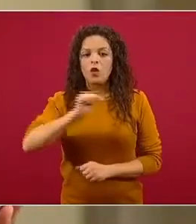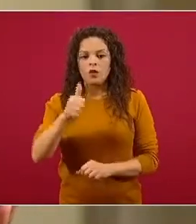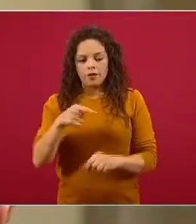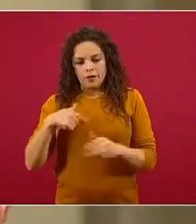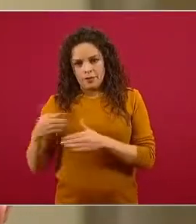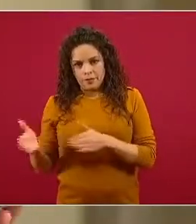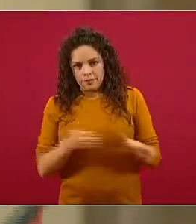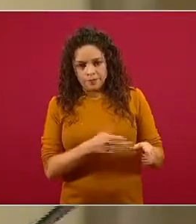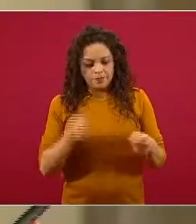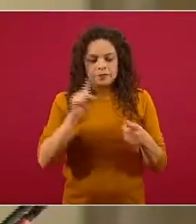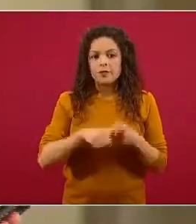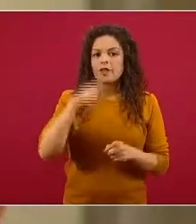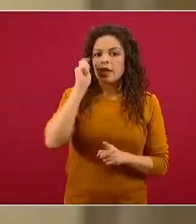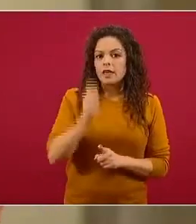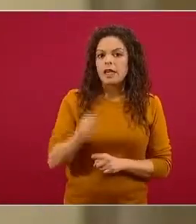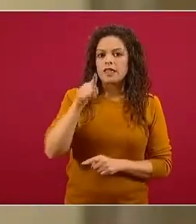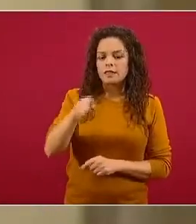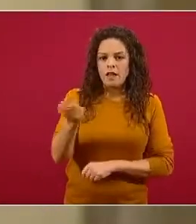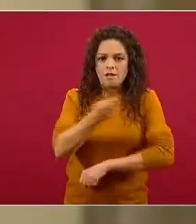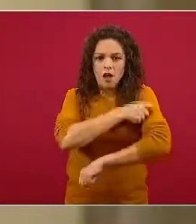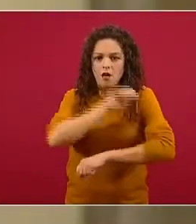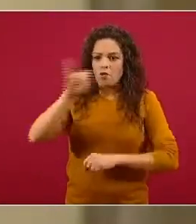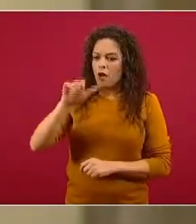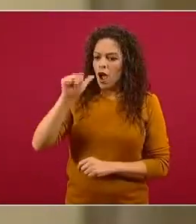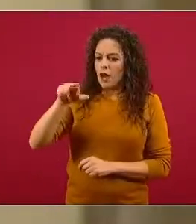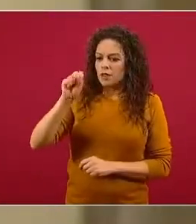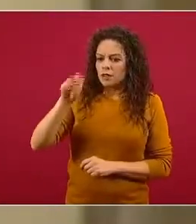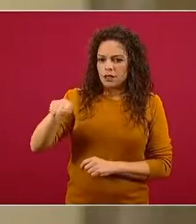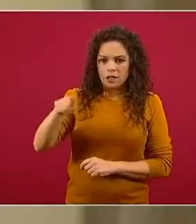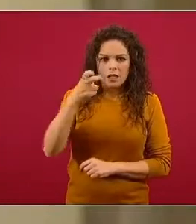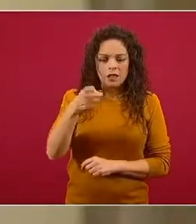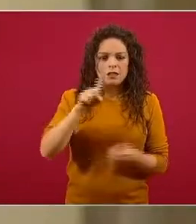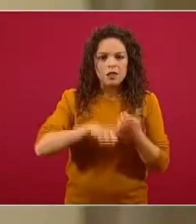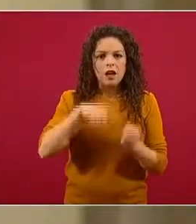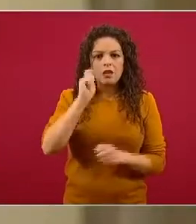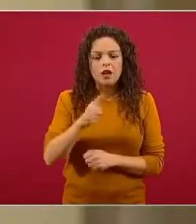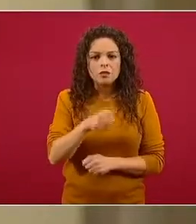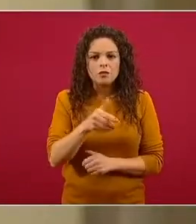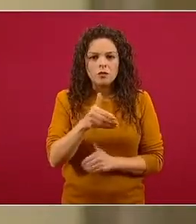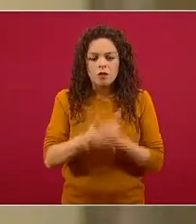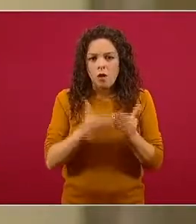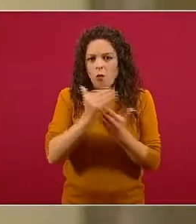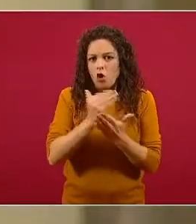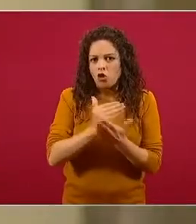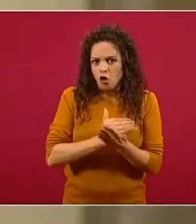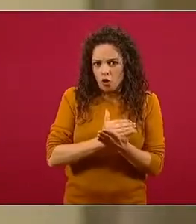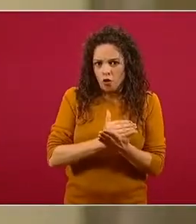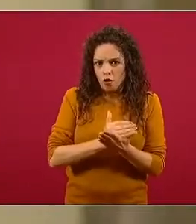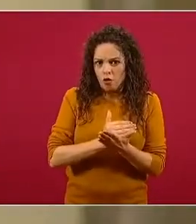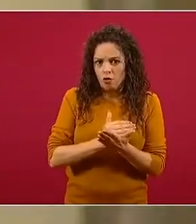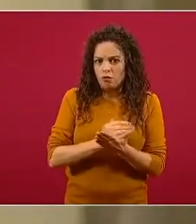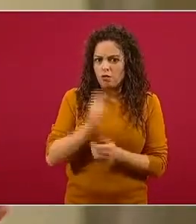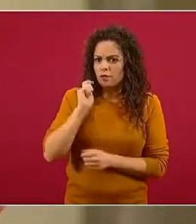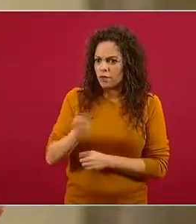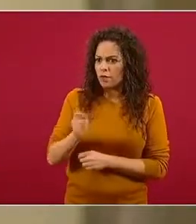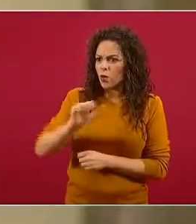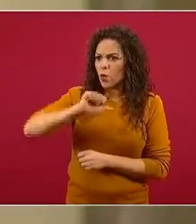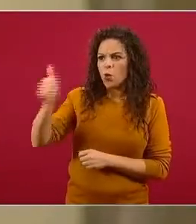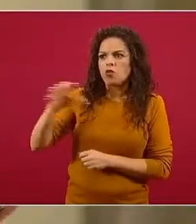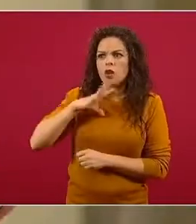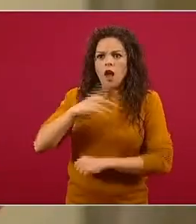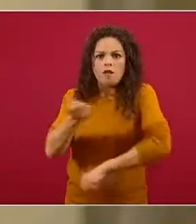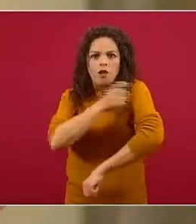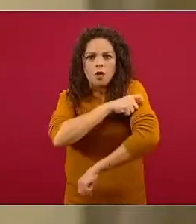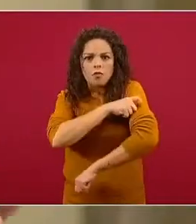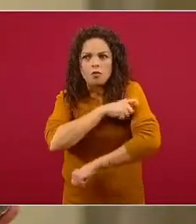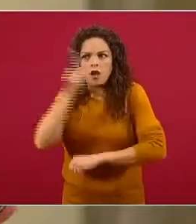aprobar en protocolo clínico es la misma, es diferente a la que anunció el canciller Marcelo Ebrard, Sputnik, que es de Rusia, que también